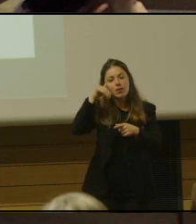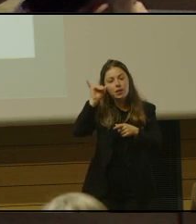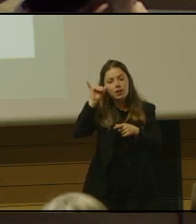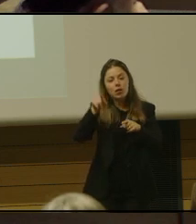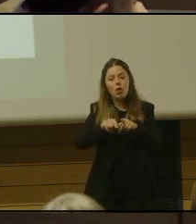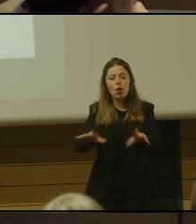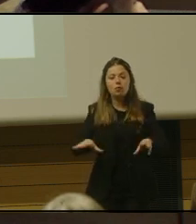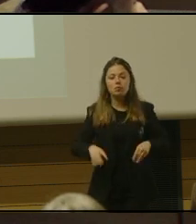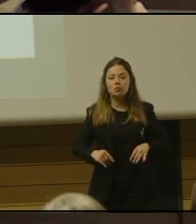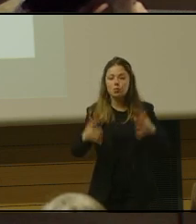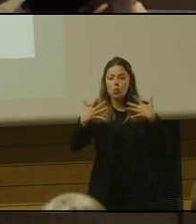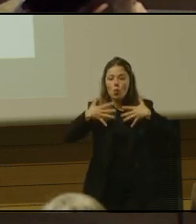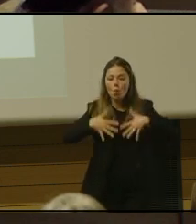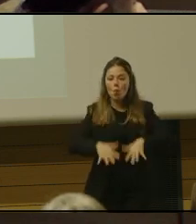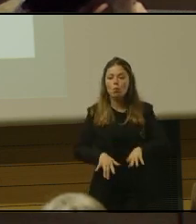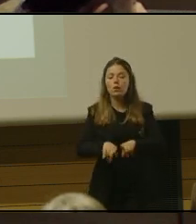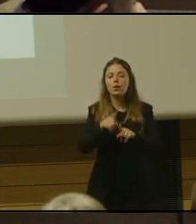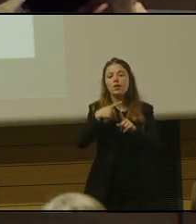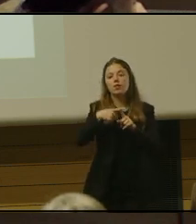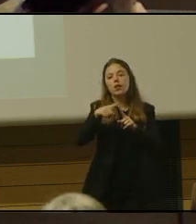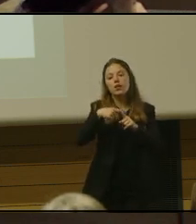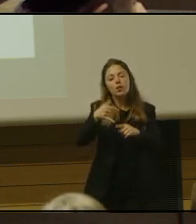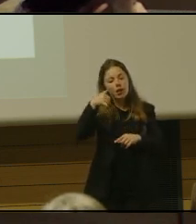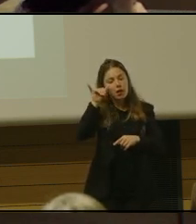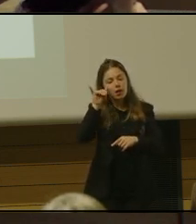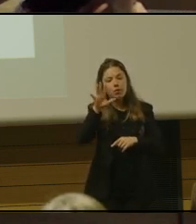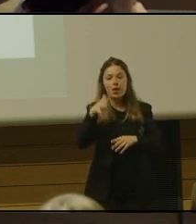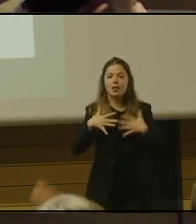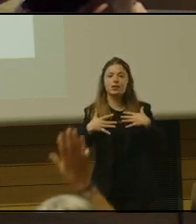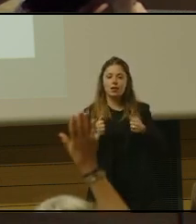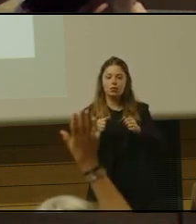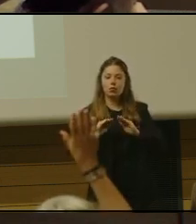o adquieran ese factor de riesgo para su salud.